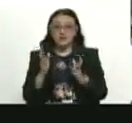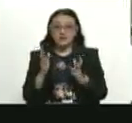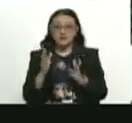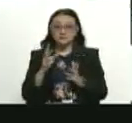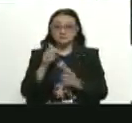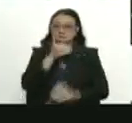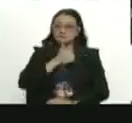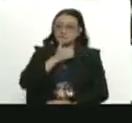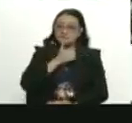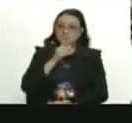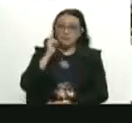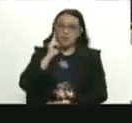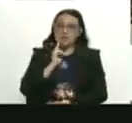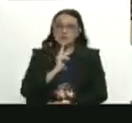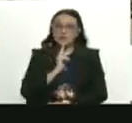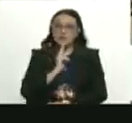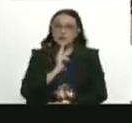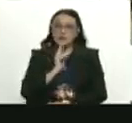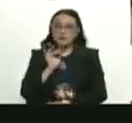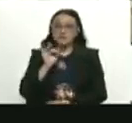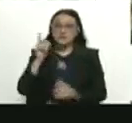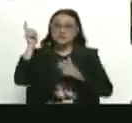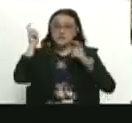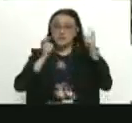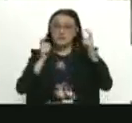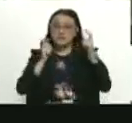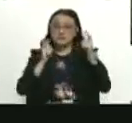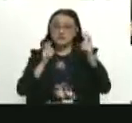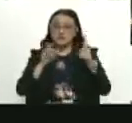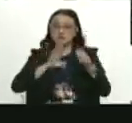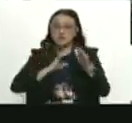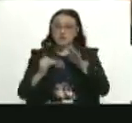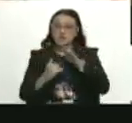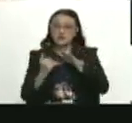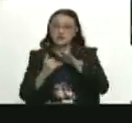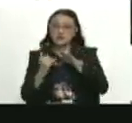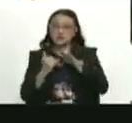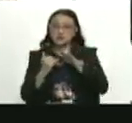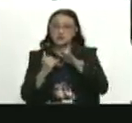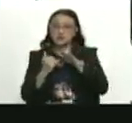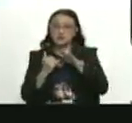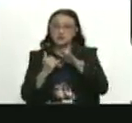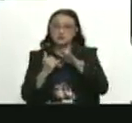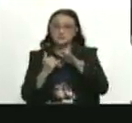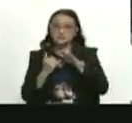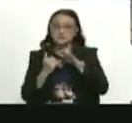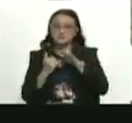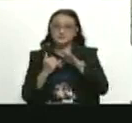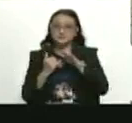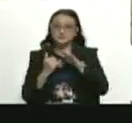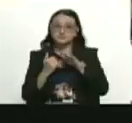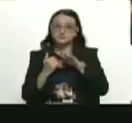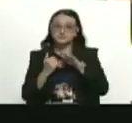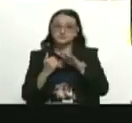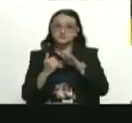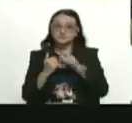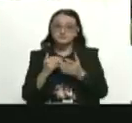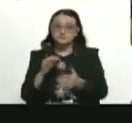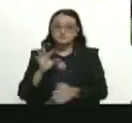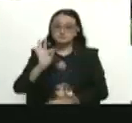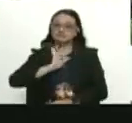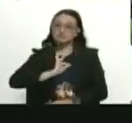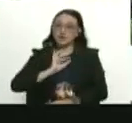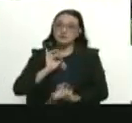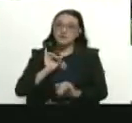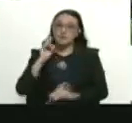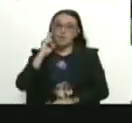antiimperialista y profundamente chavista de nuestra institución castrense, heredera de las glorias de Bolívar y